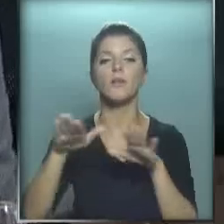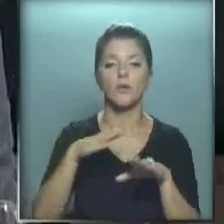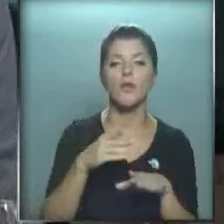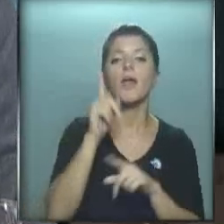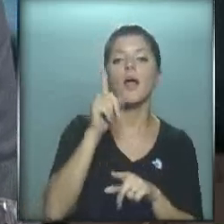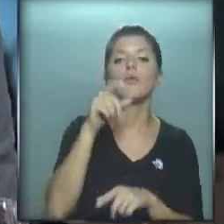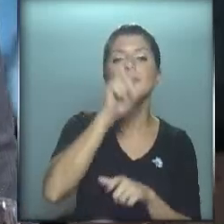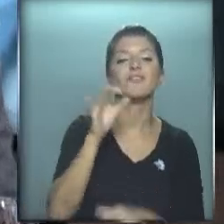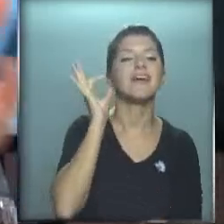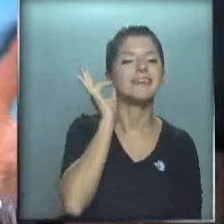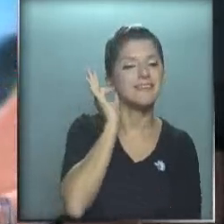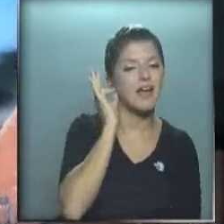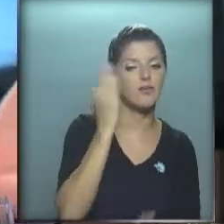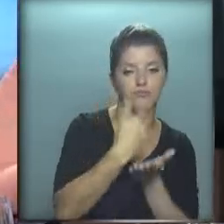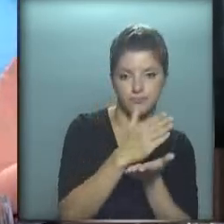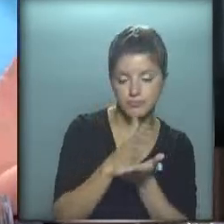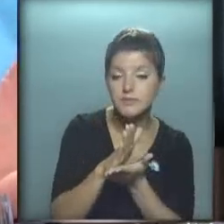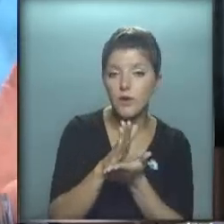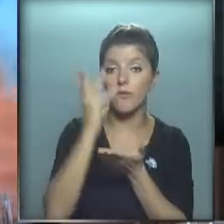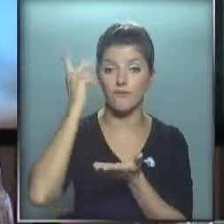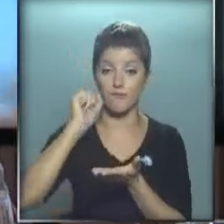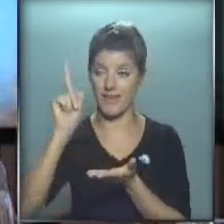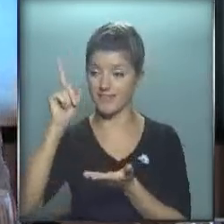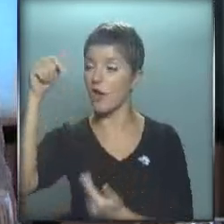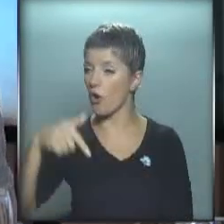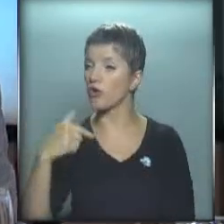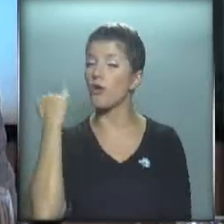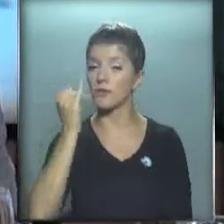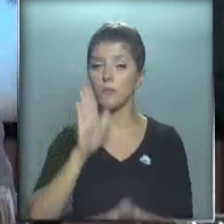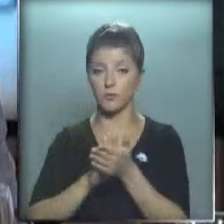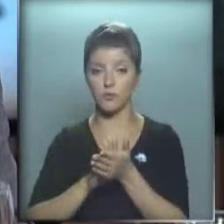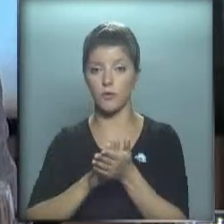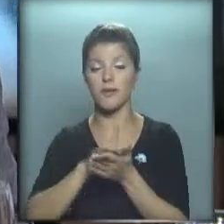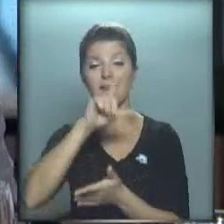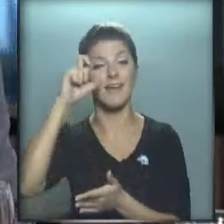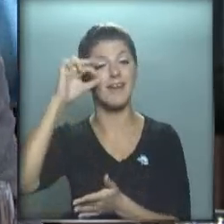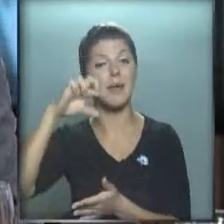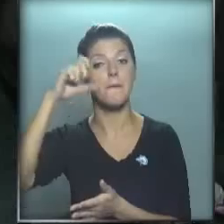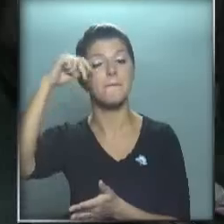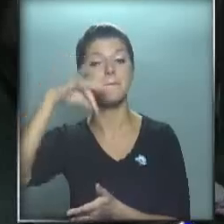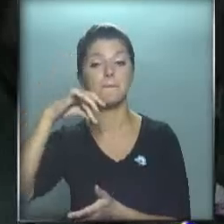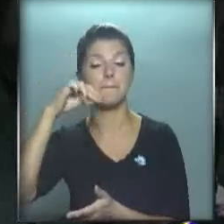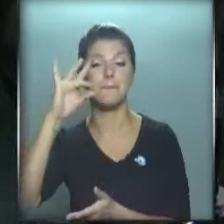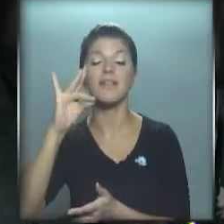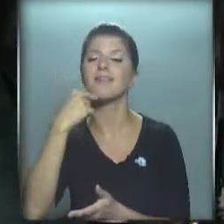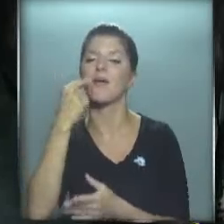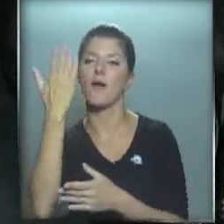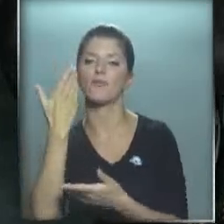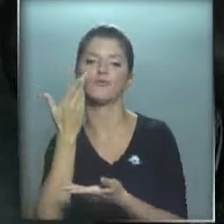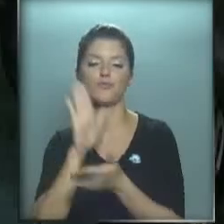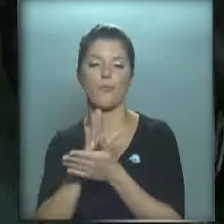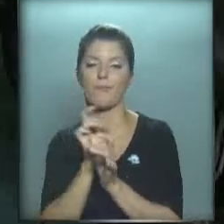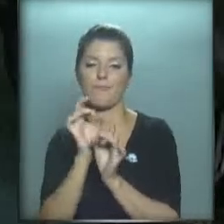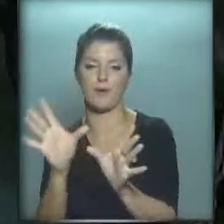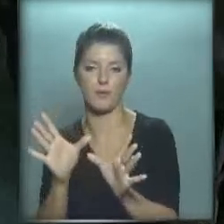gitanos en Francia hoy comentábamos al principio del programa las declaraciones del epen respecto de que el virus de ébola sería una solución diría